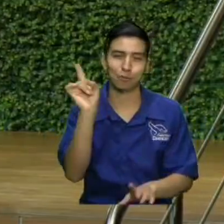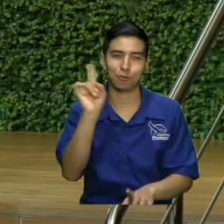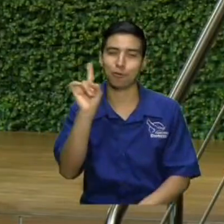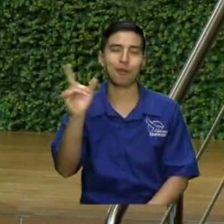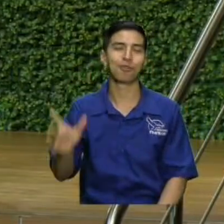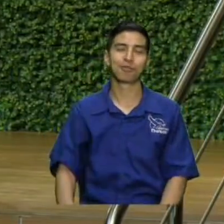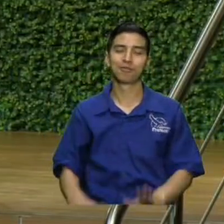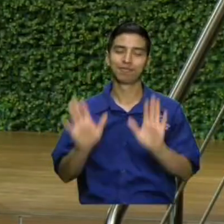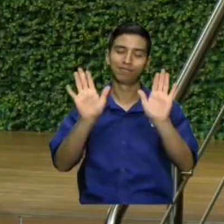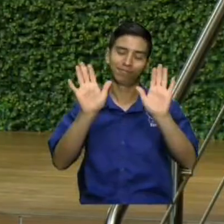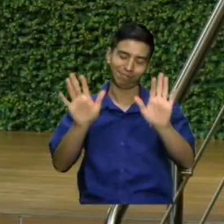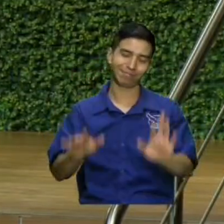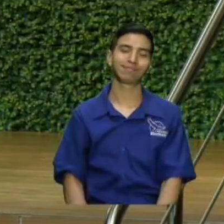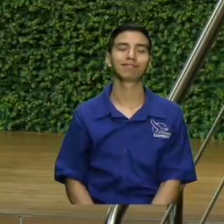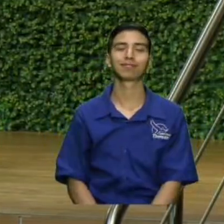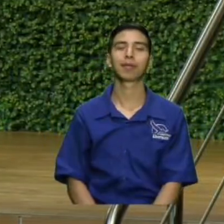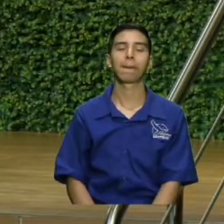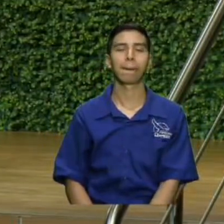Tranquilo.